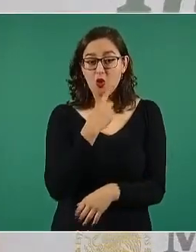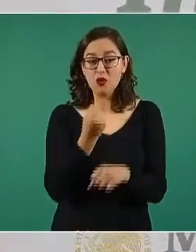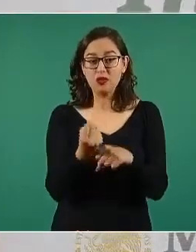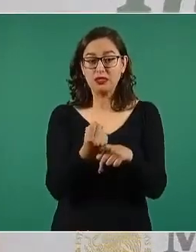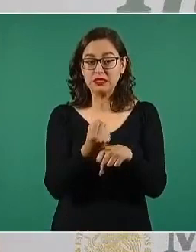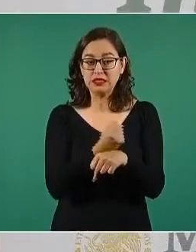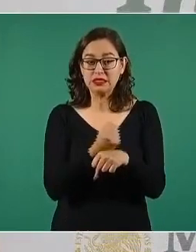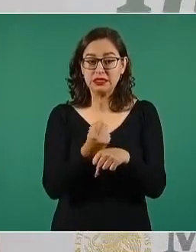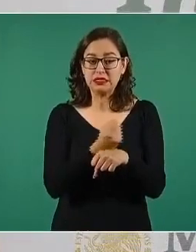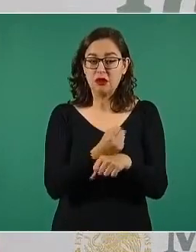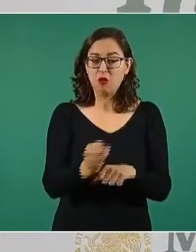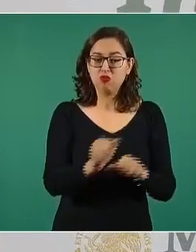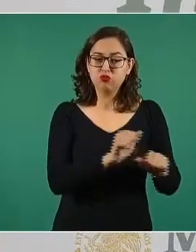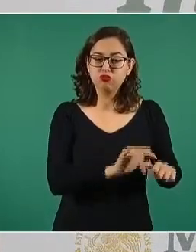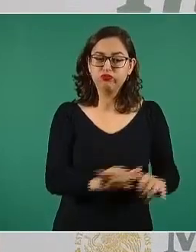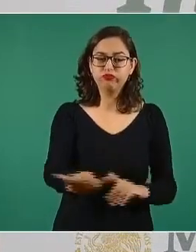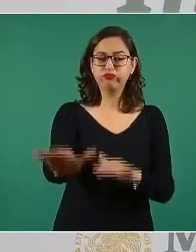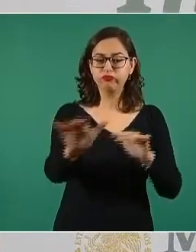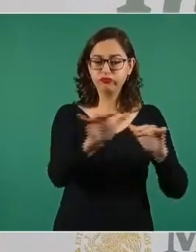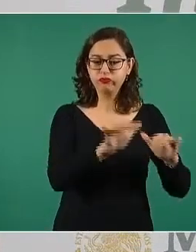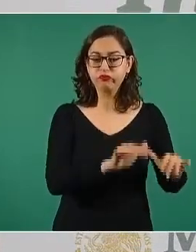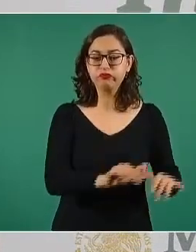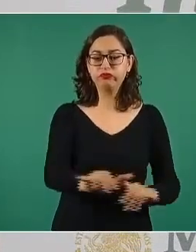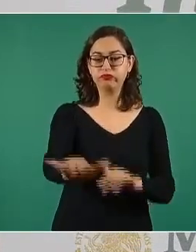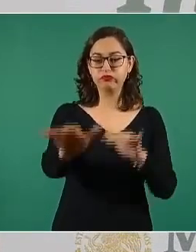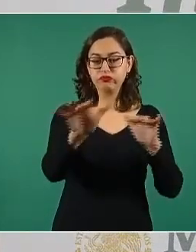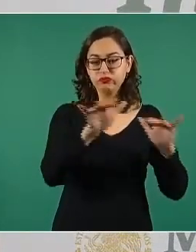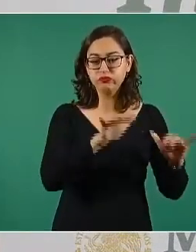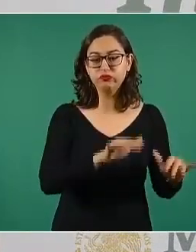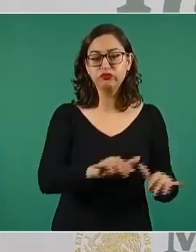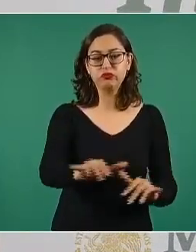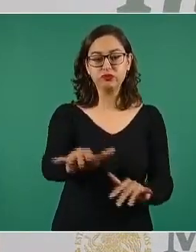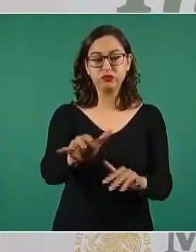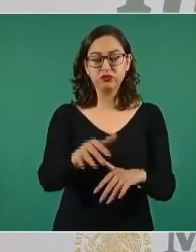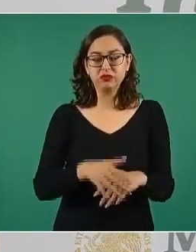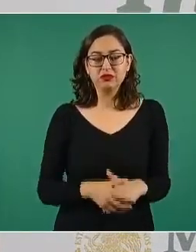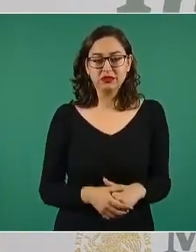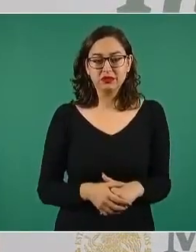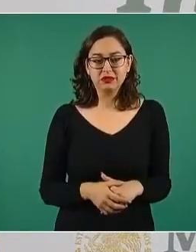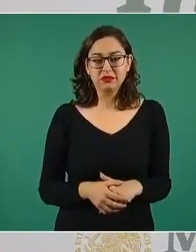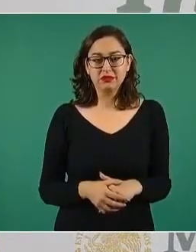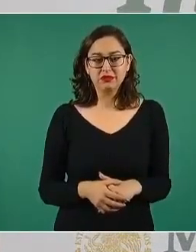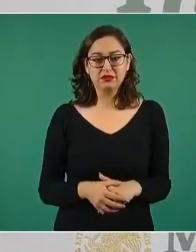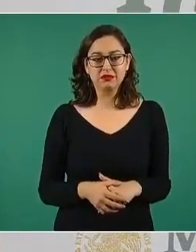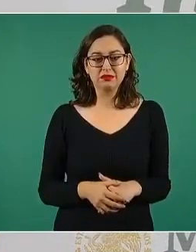fue teñido de sangre. O ese parte